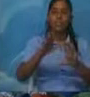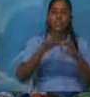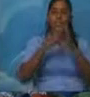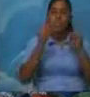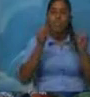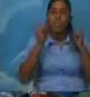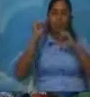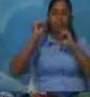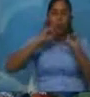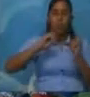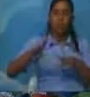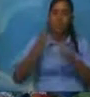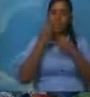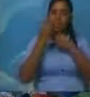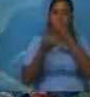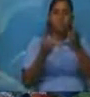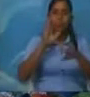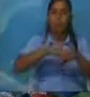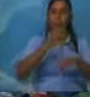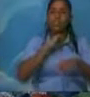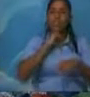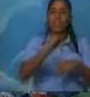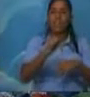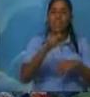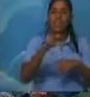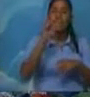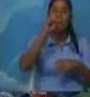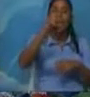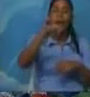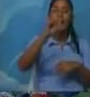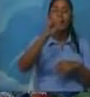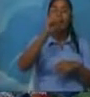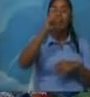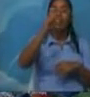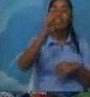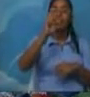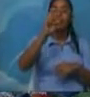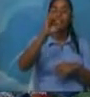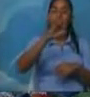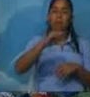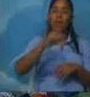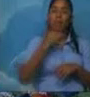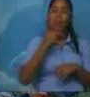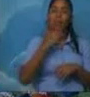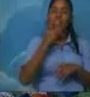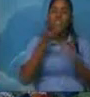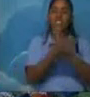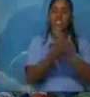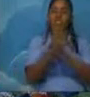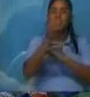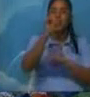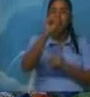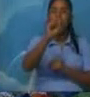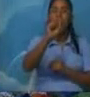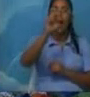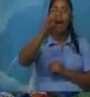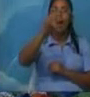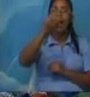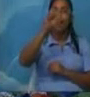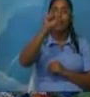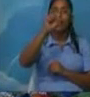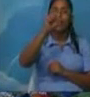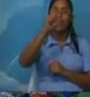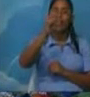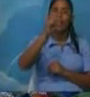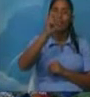la abominar porque es anatema significa anatema Le voy a preguntar al hermano masir